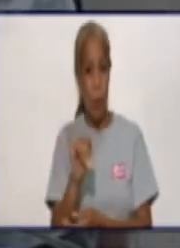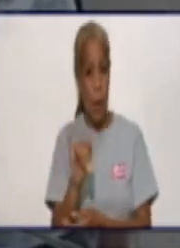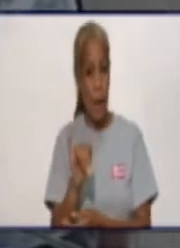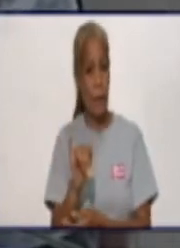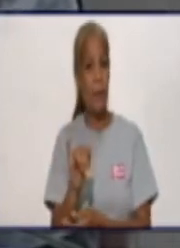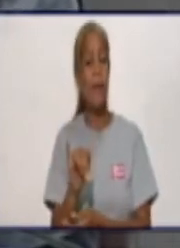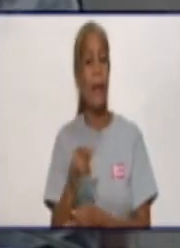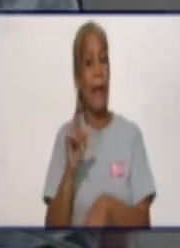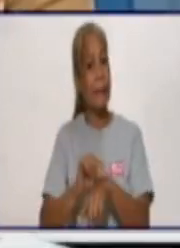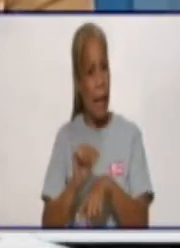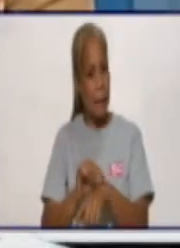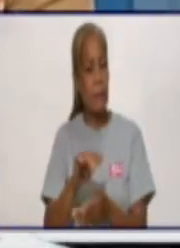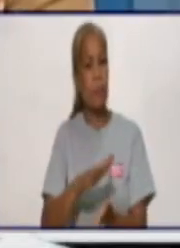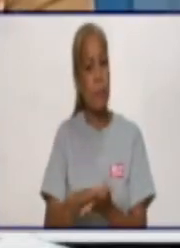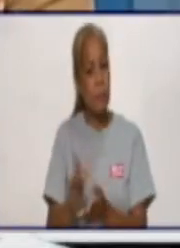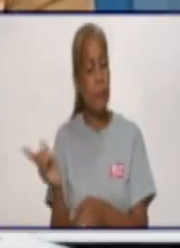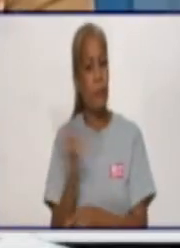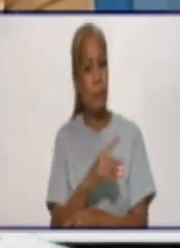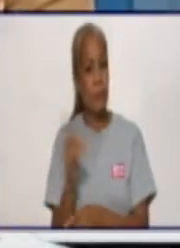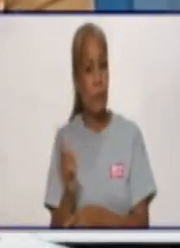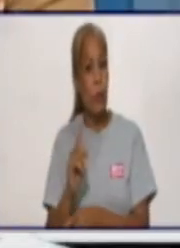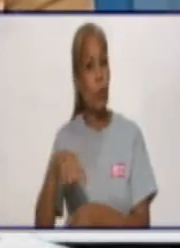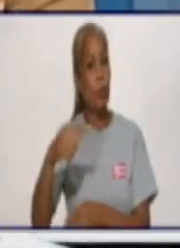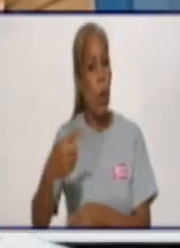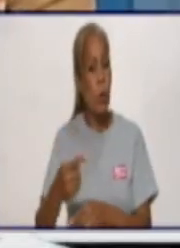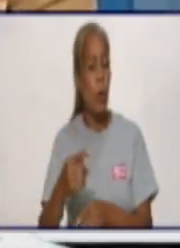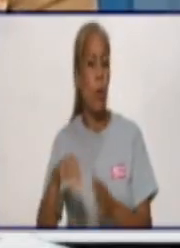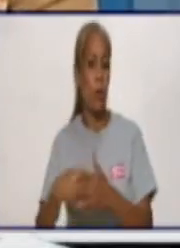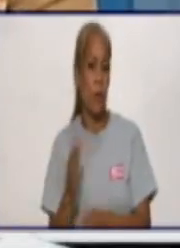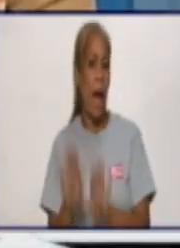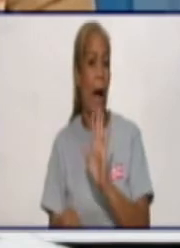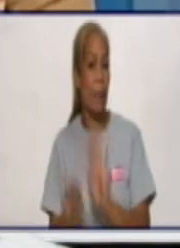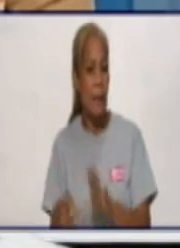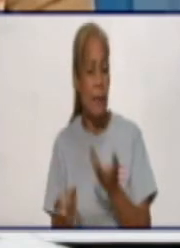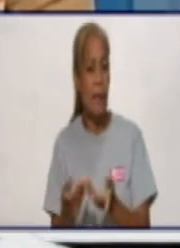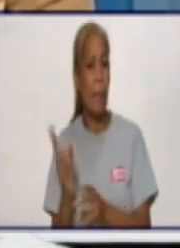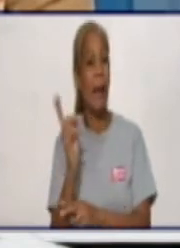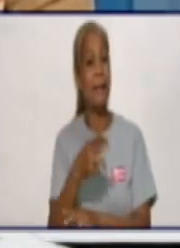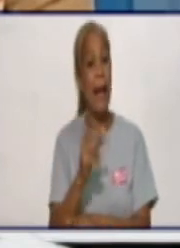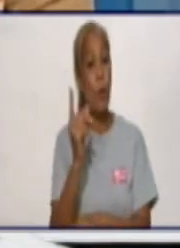hubo días de mandar un taxi había clara y otro a mayabeque